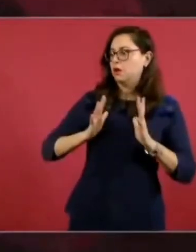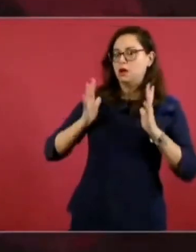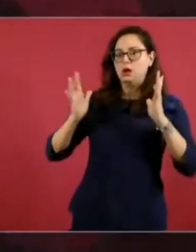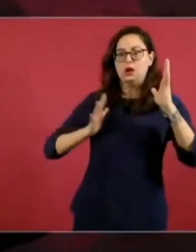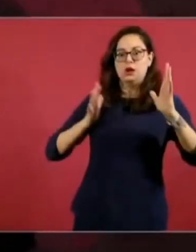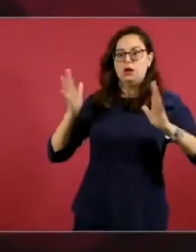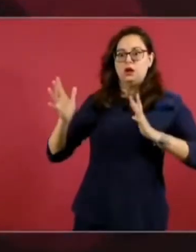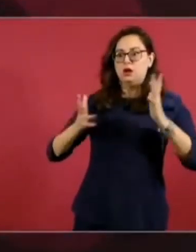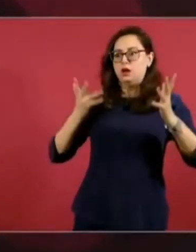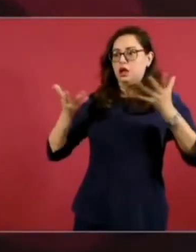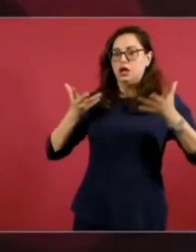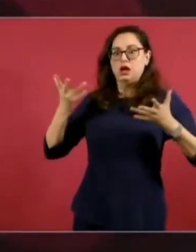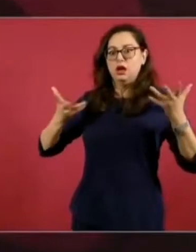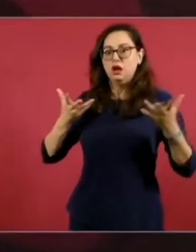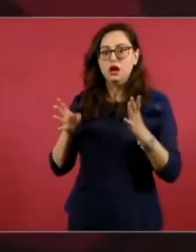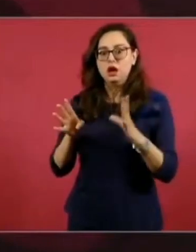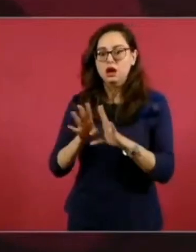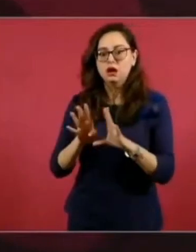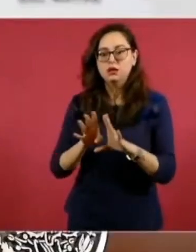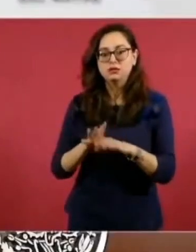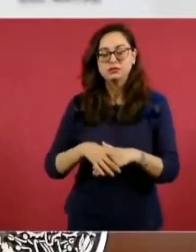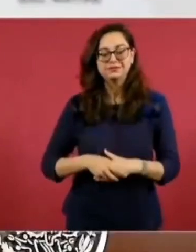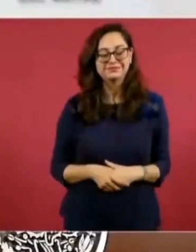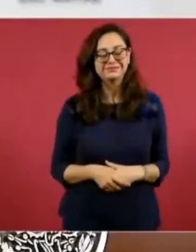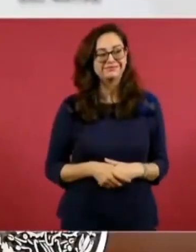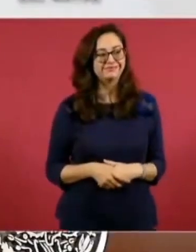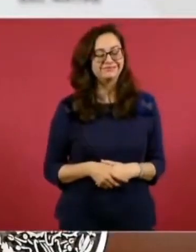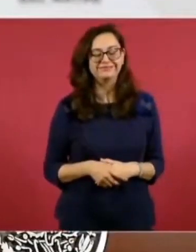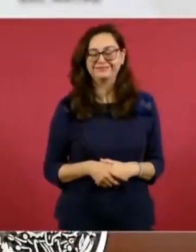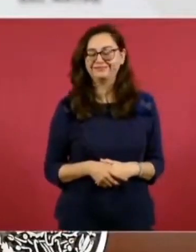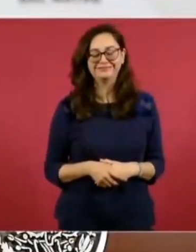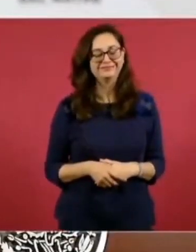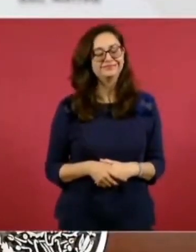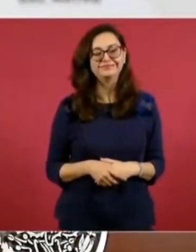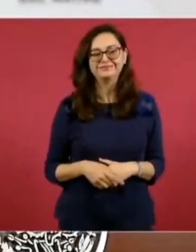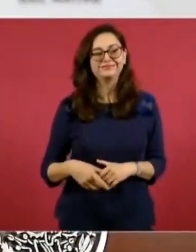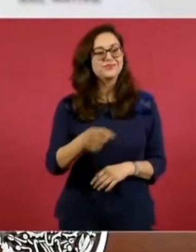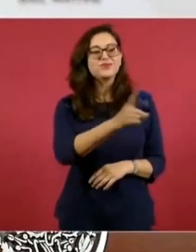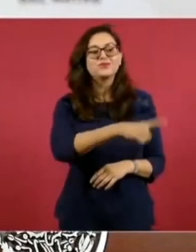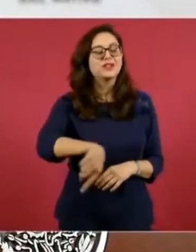Pues sí, por su desprecio al pueblo.